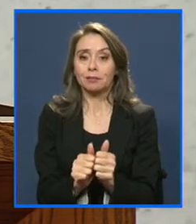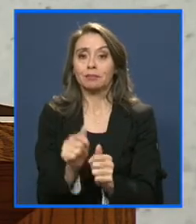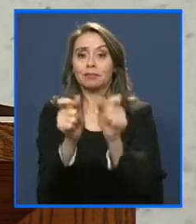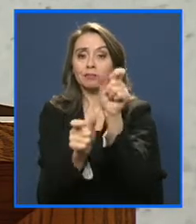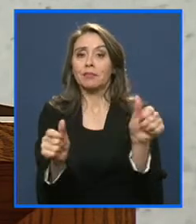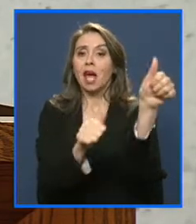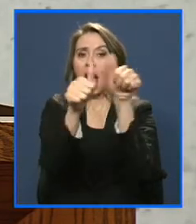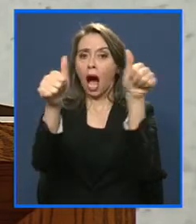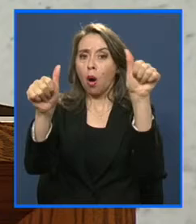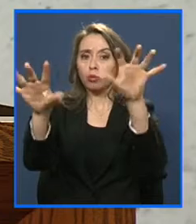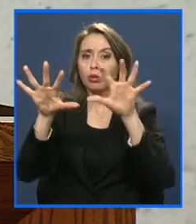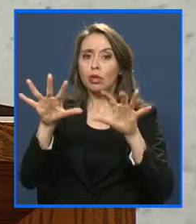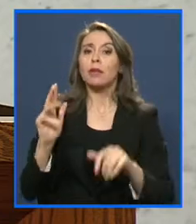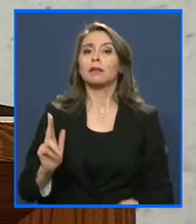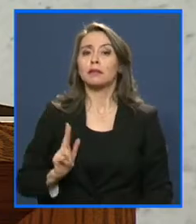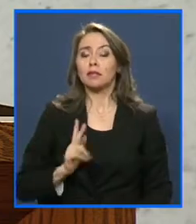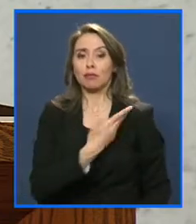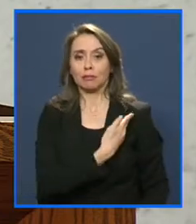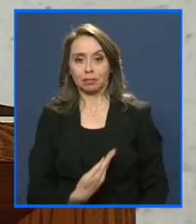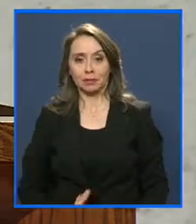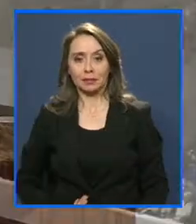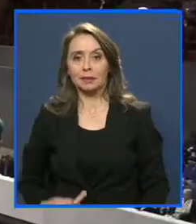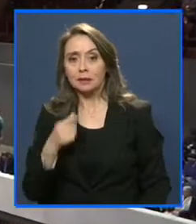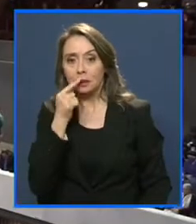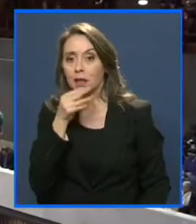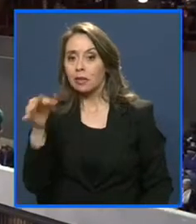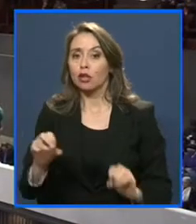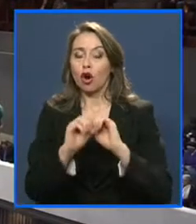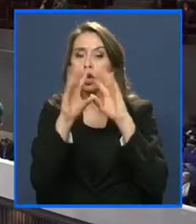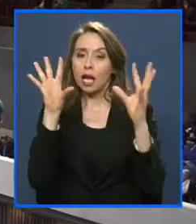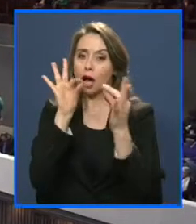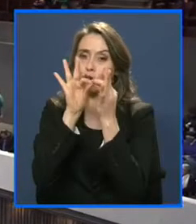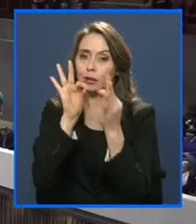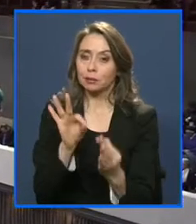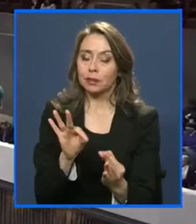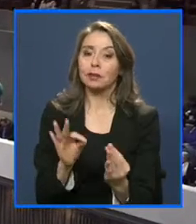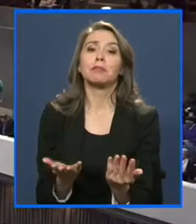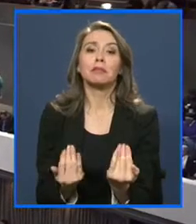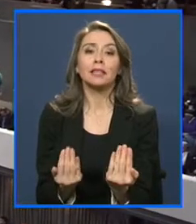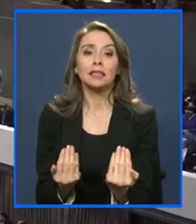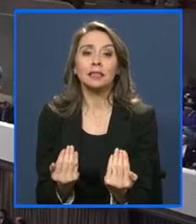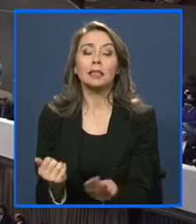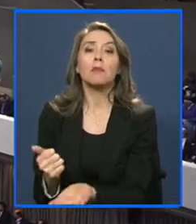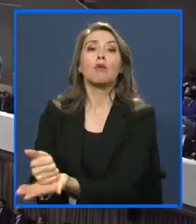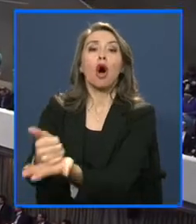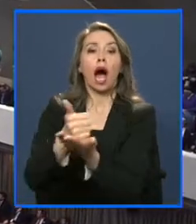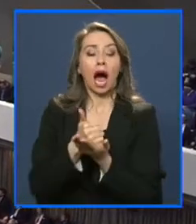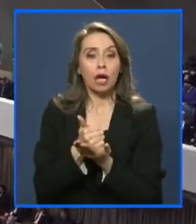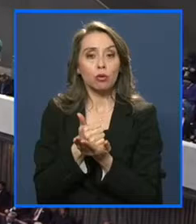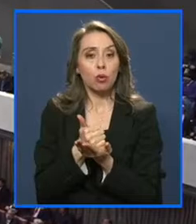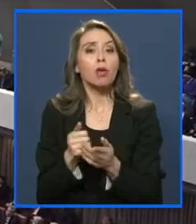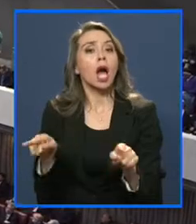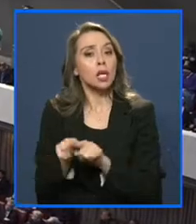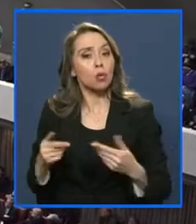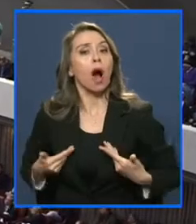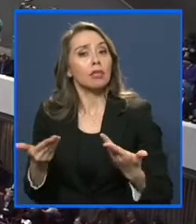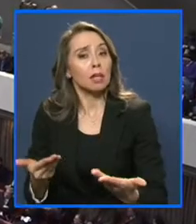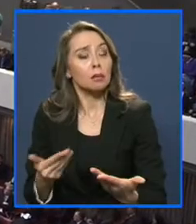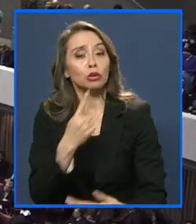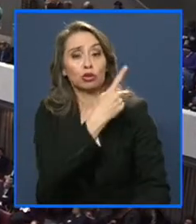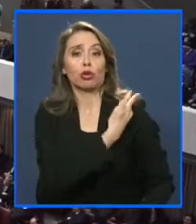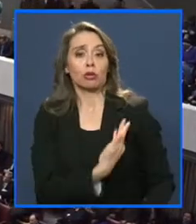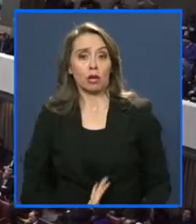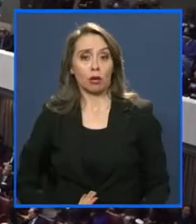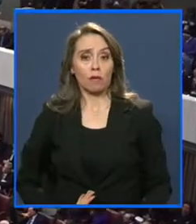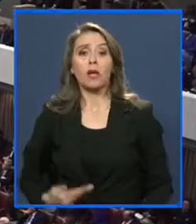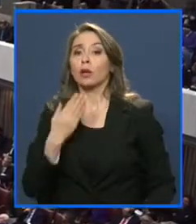autoridades señor presidente quiero ser claro y específico necesitamos la ayuda de igual disposición en el ejecutivo y